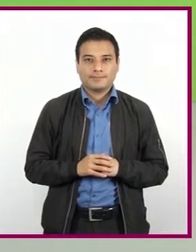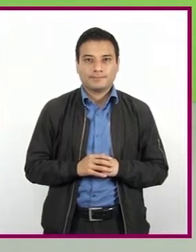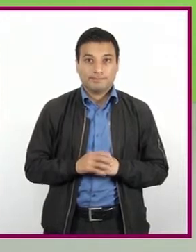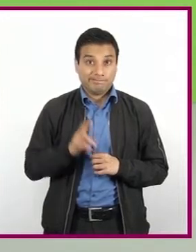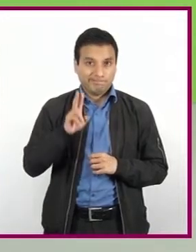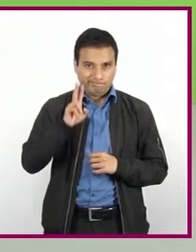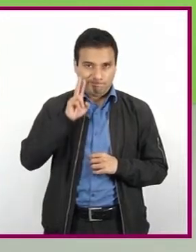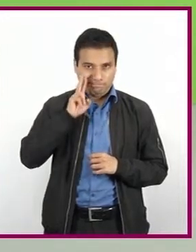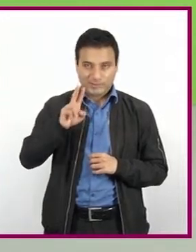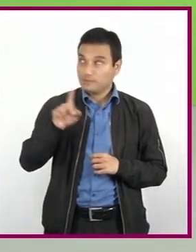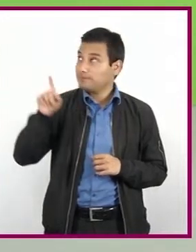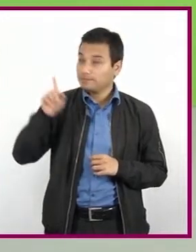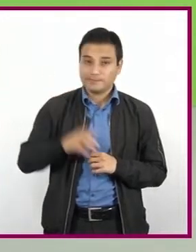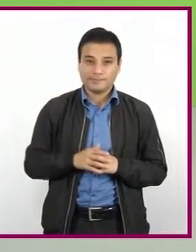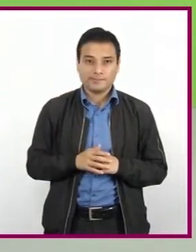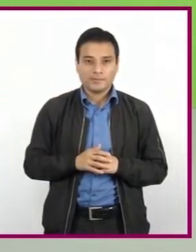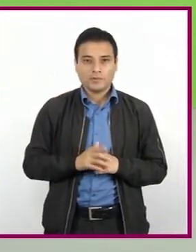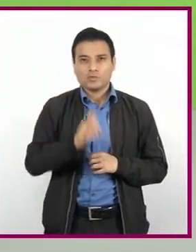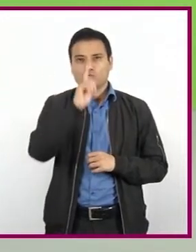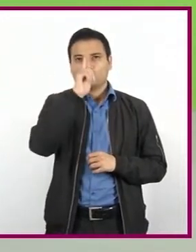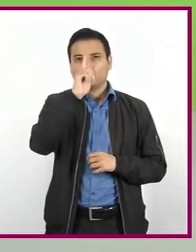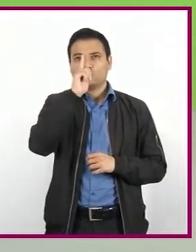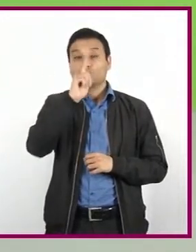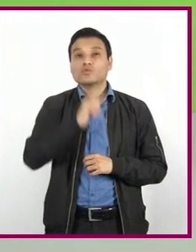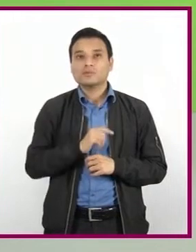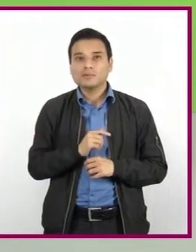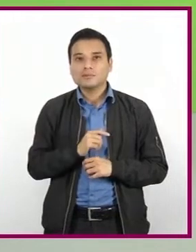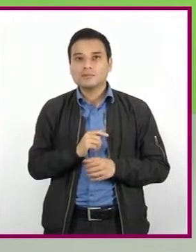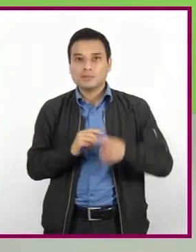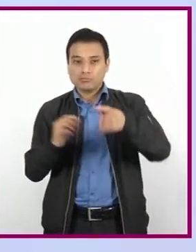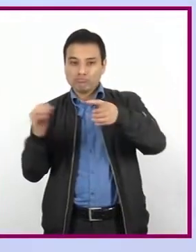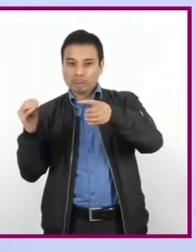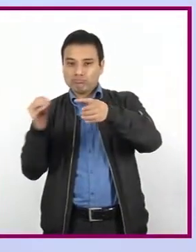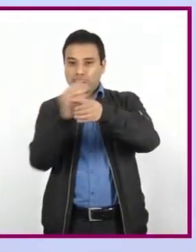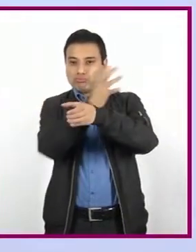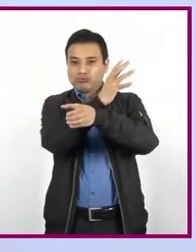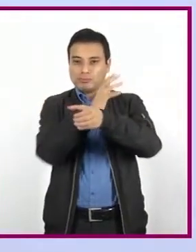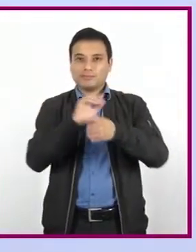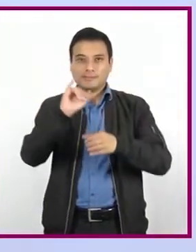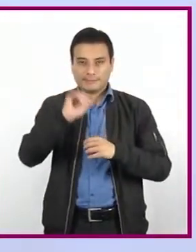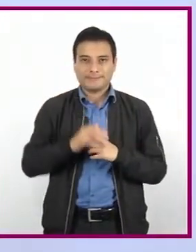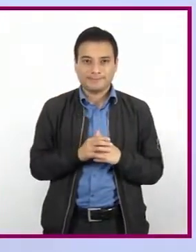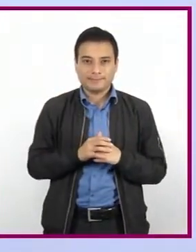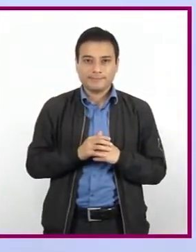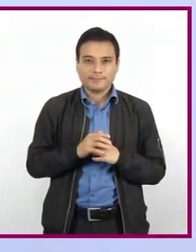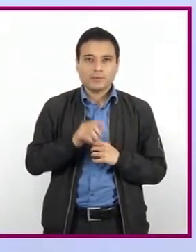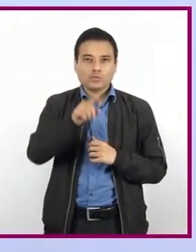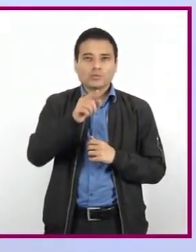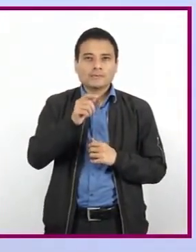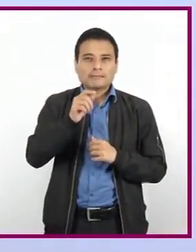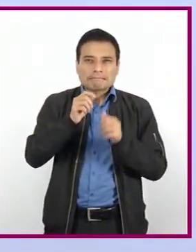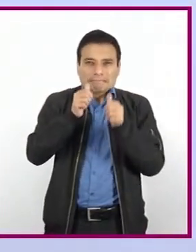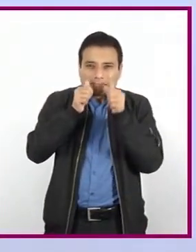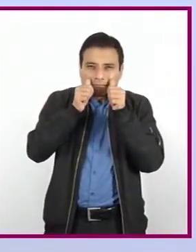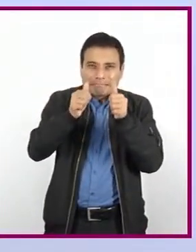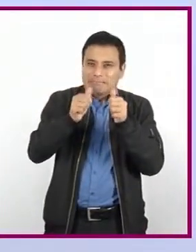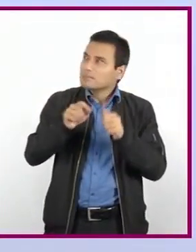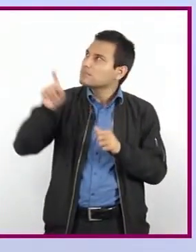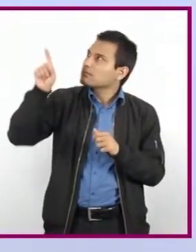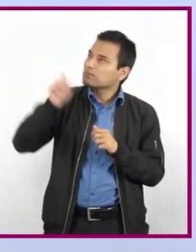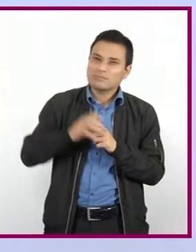Observa cómo la luz atraviesa por el objeto transparente y mira con detenimiento lo que se proyecta